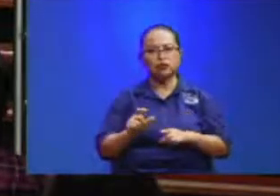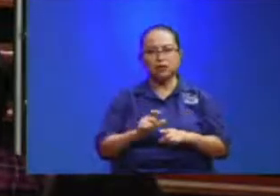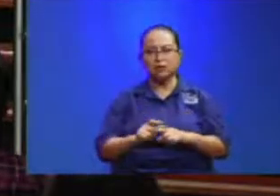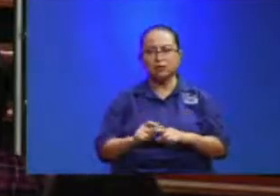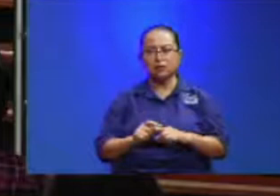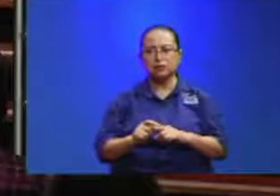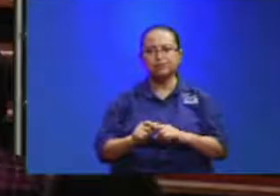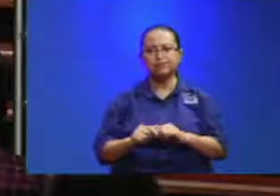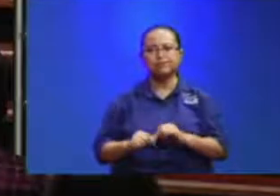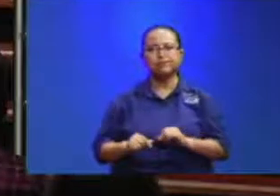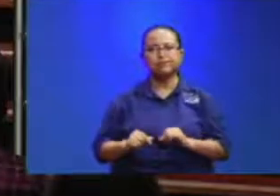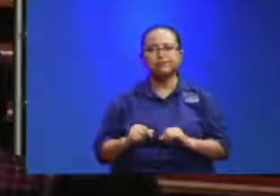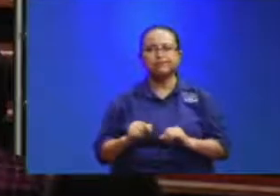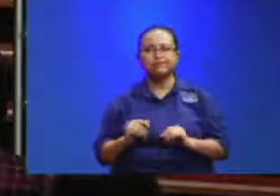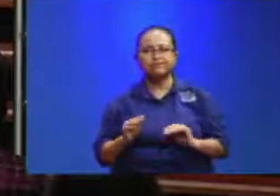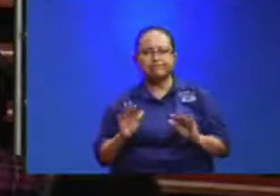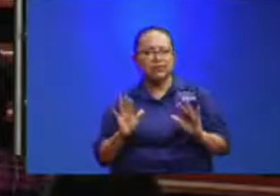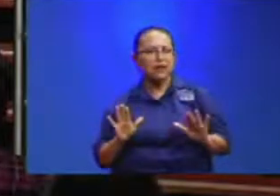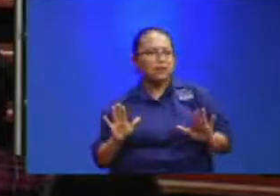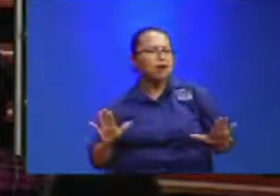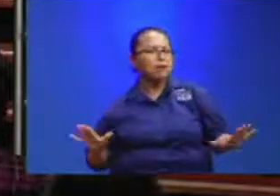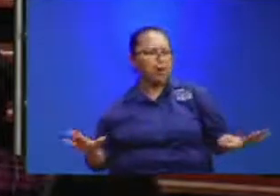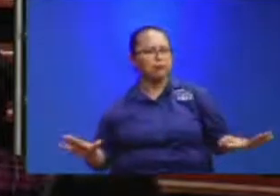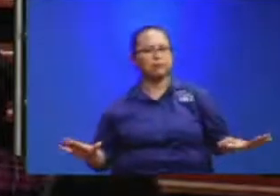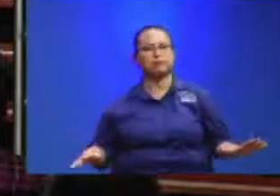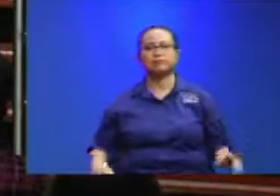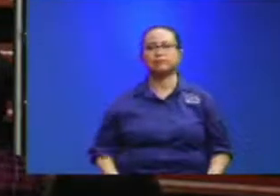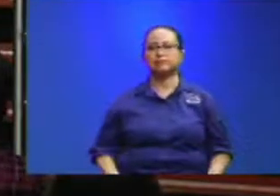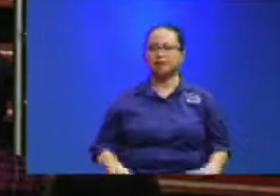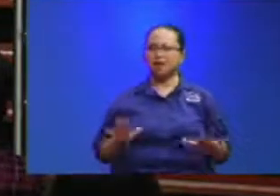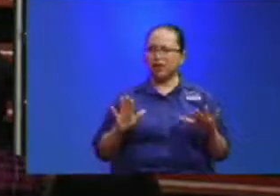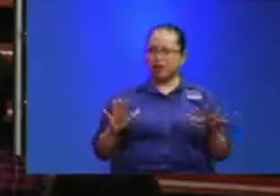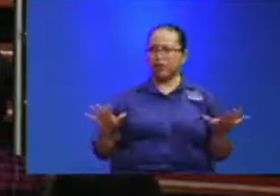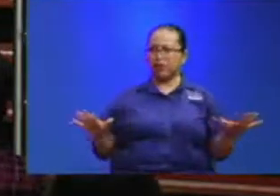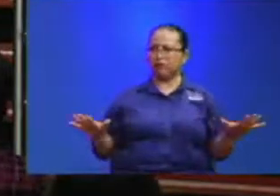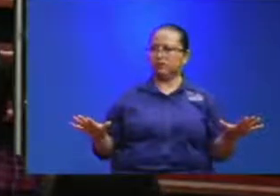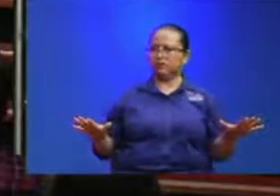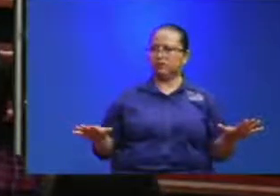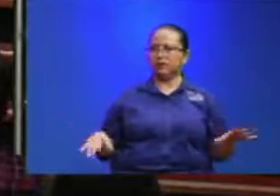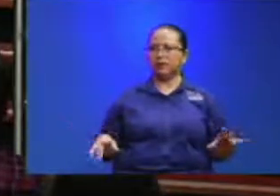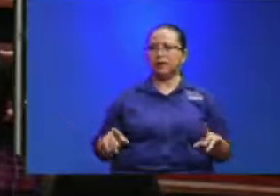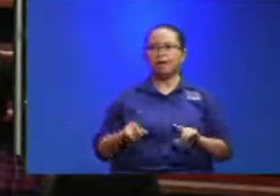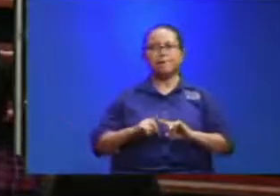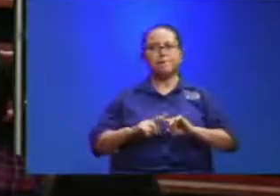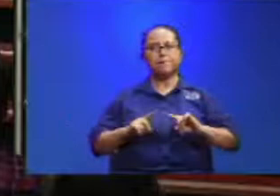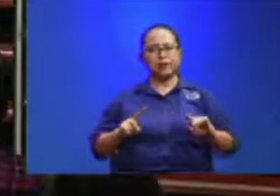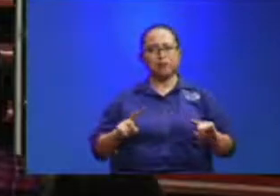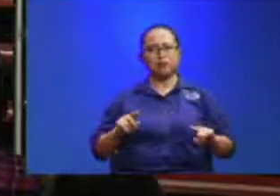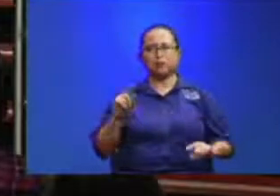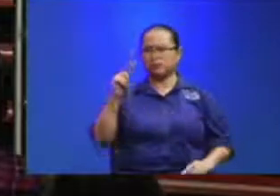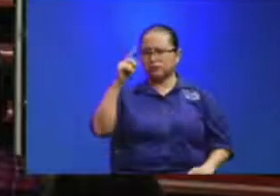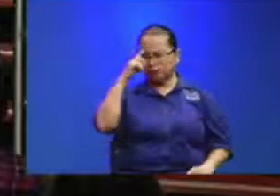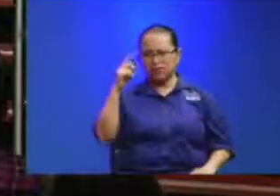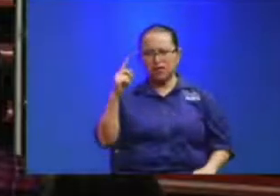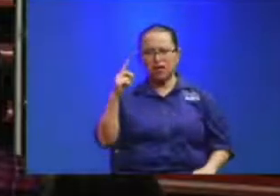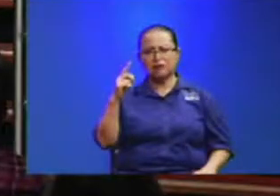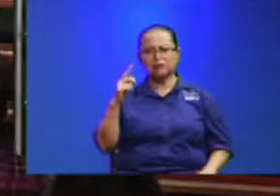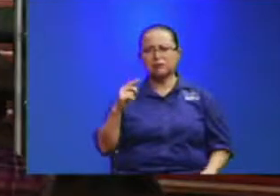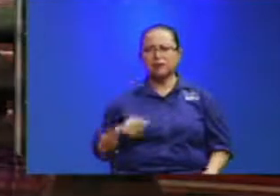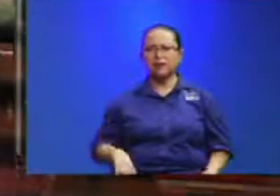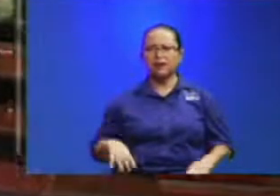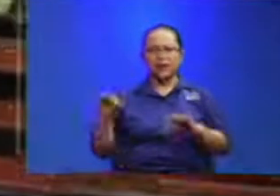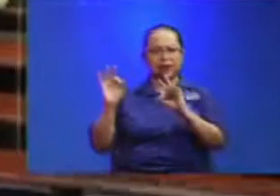losas era era muy conservador y realmente estaba predicando y dice y se queda callado